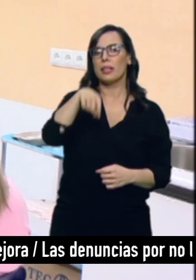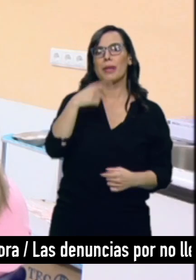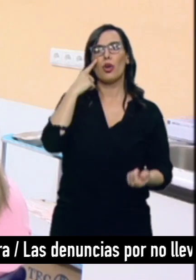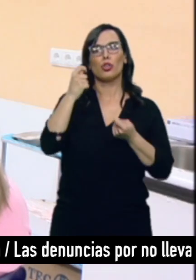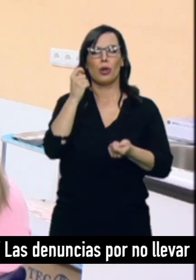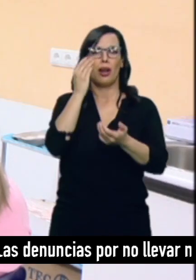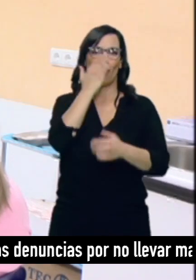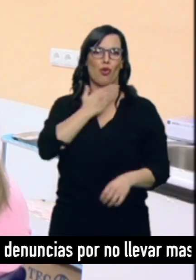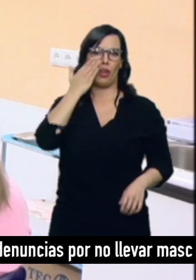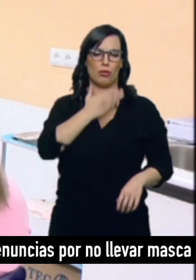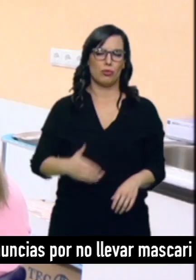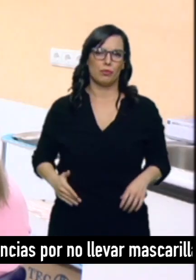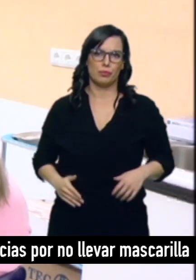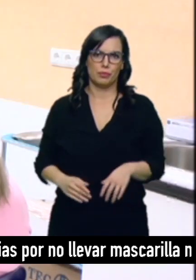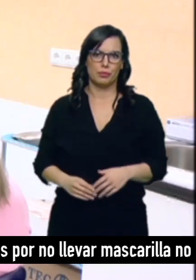las aulas.